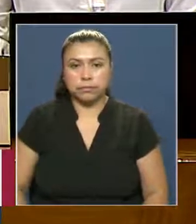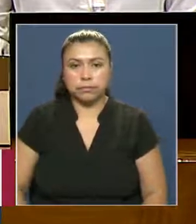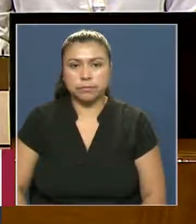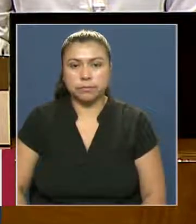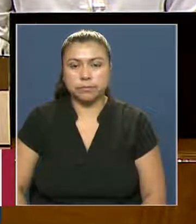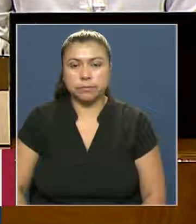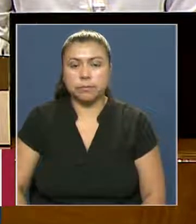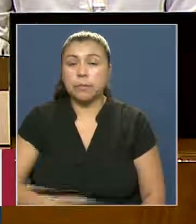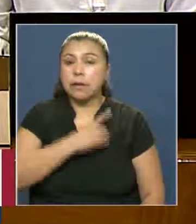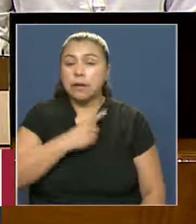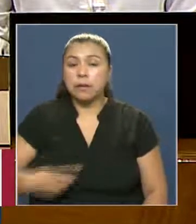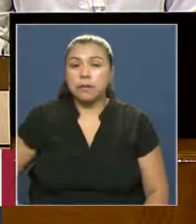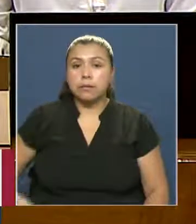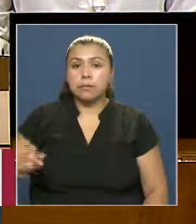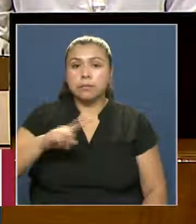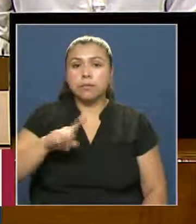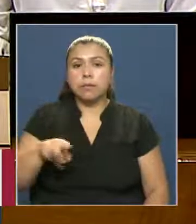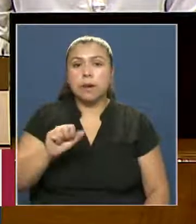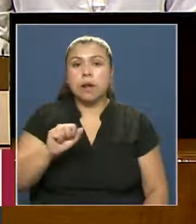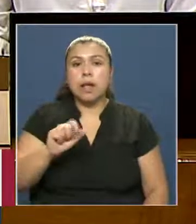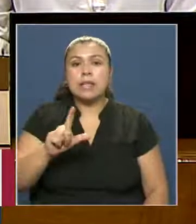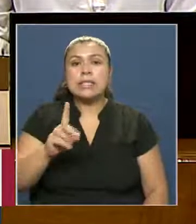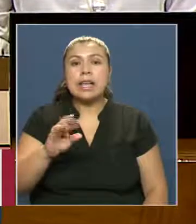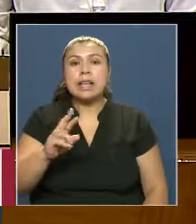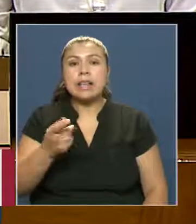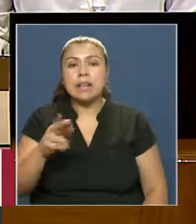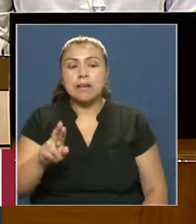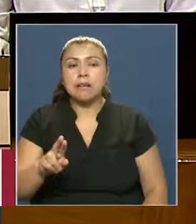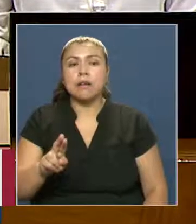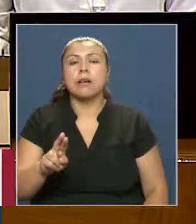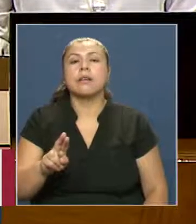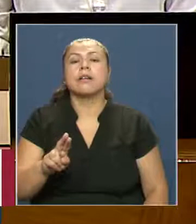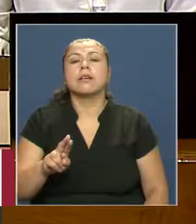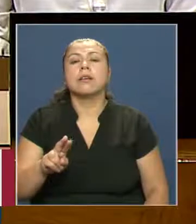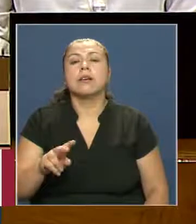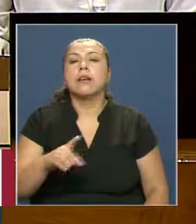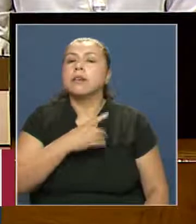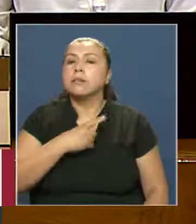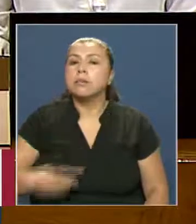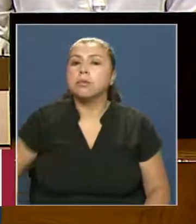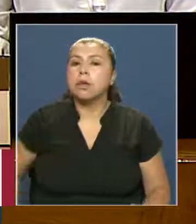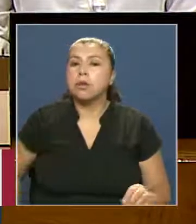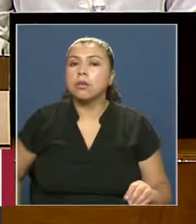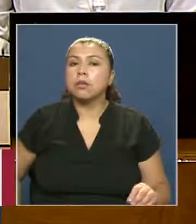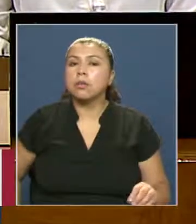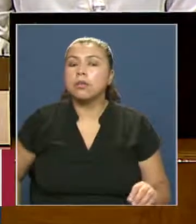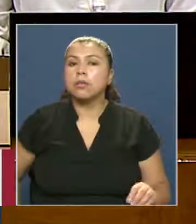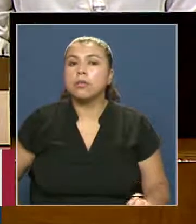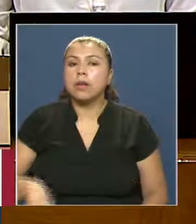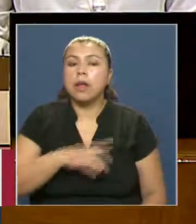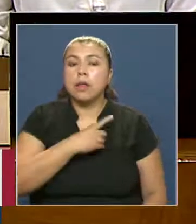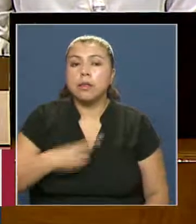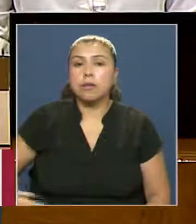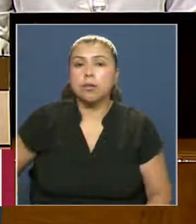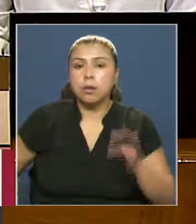Diputado Saldívar. Diputado Saldívar, don Raúl. Diputado Saldívar. Diputada Mix. Diputada